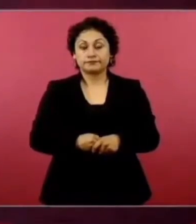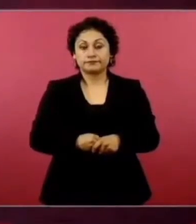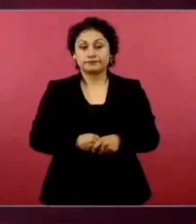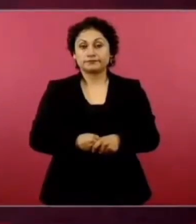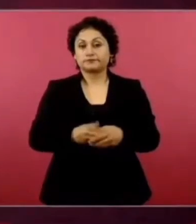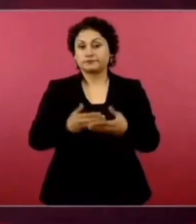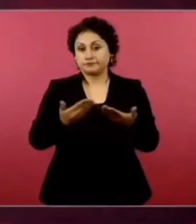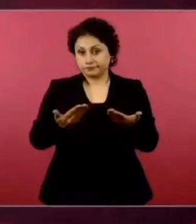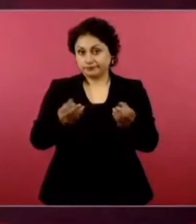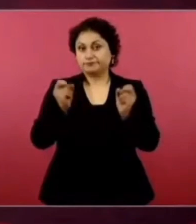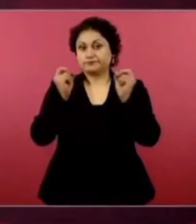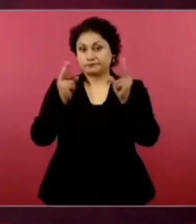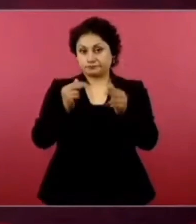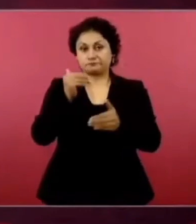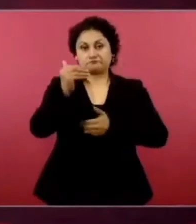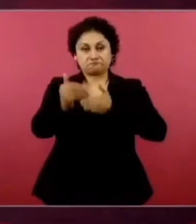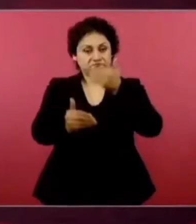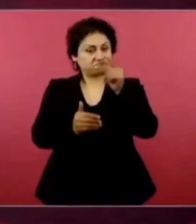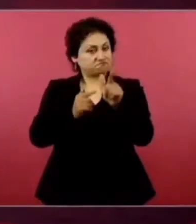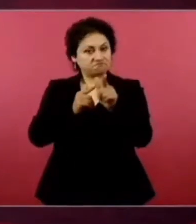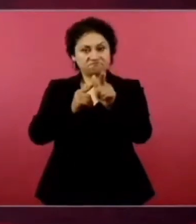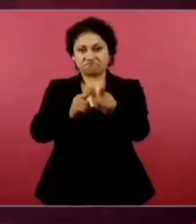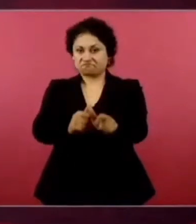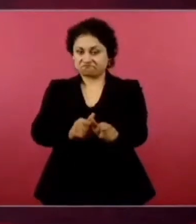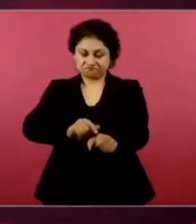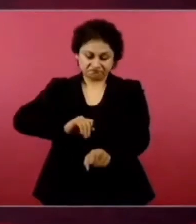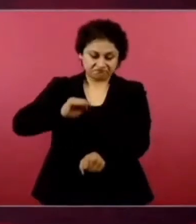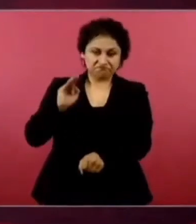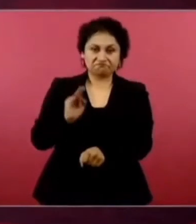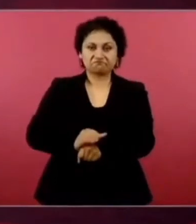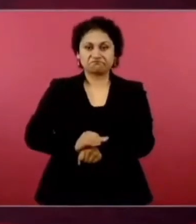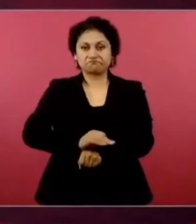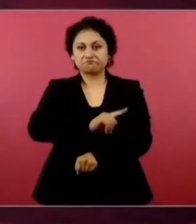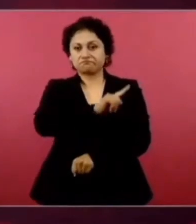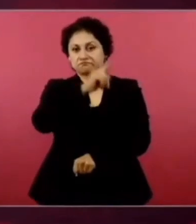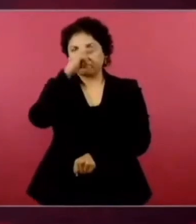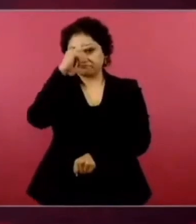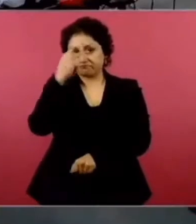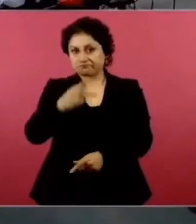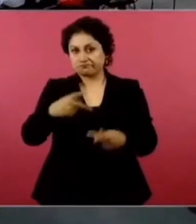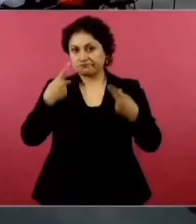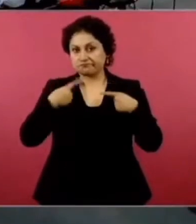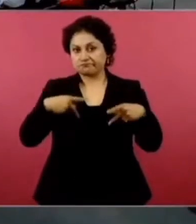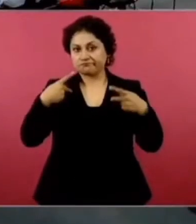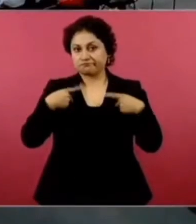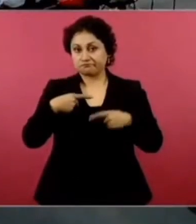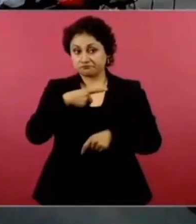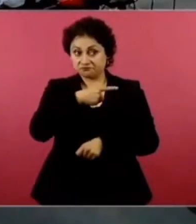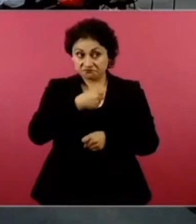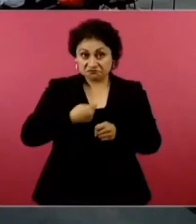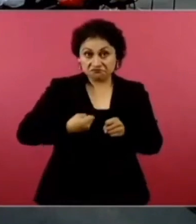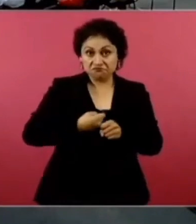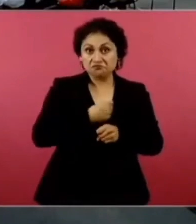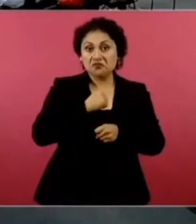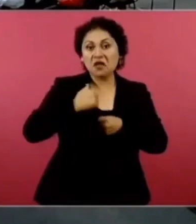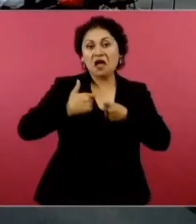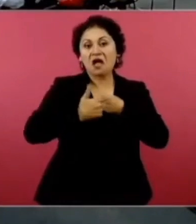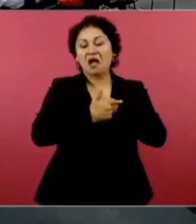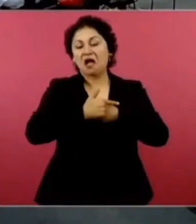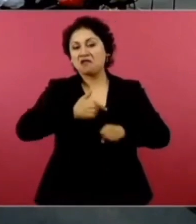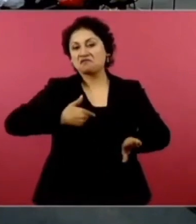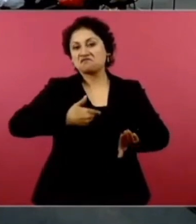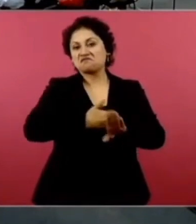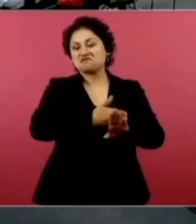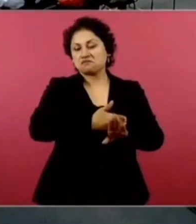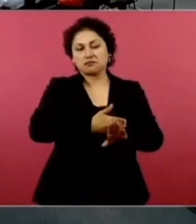Entonces vamos a seguir defendiendo a nuestros paisanos del maltrato y a los migrantes